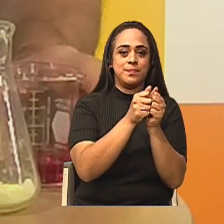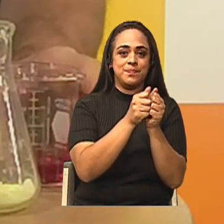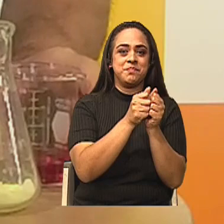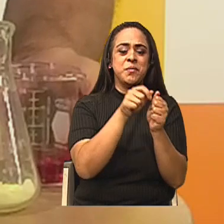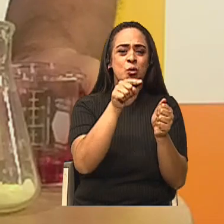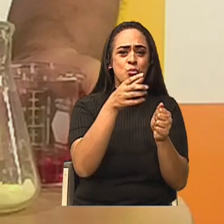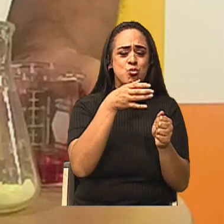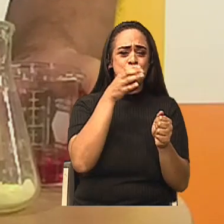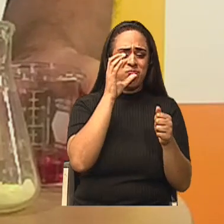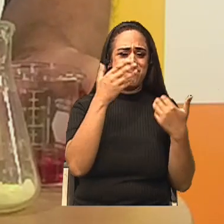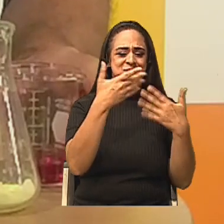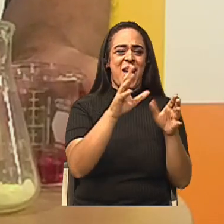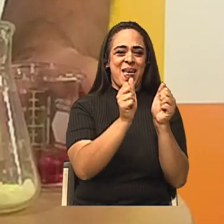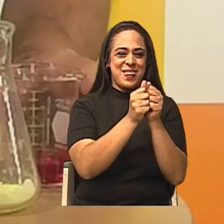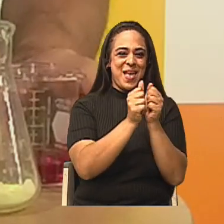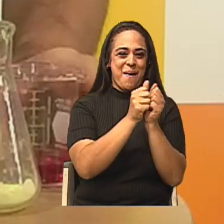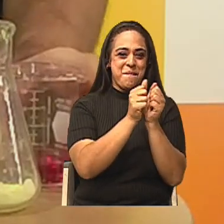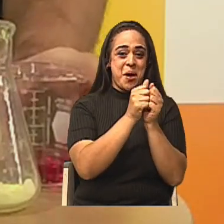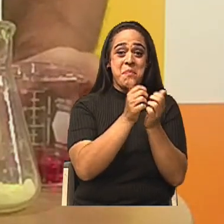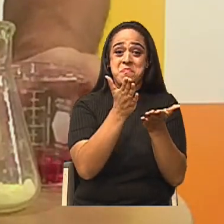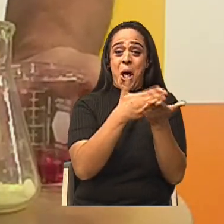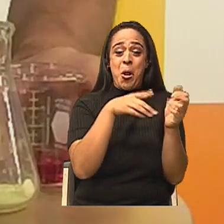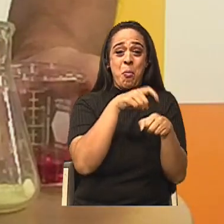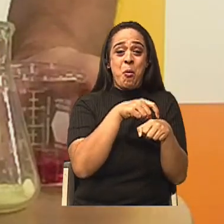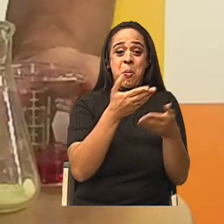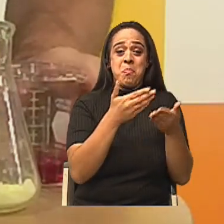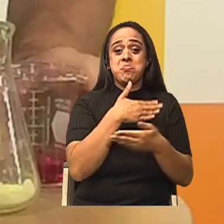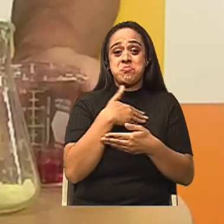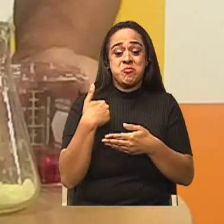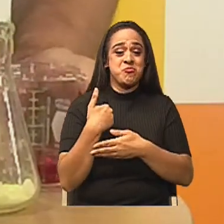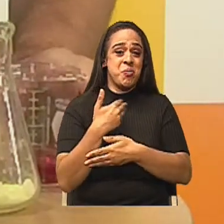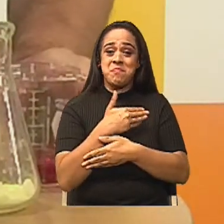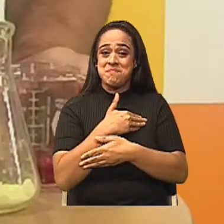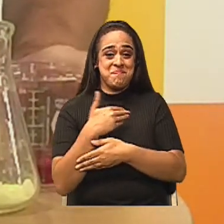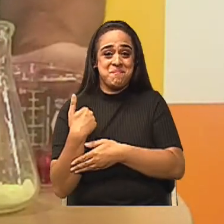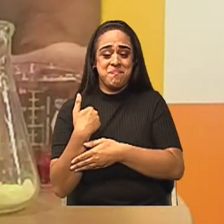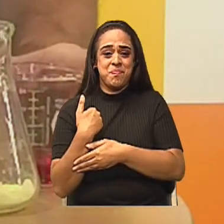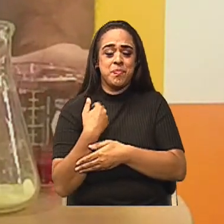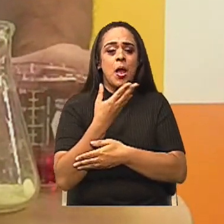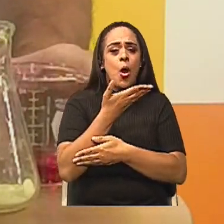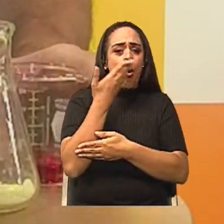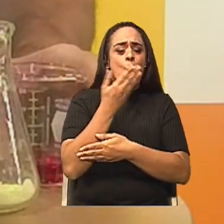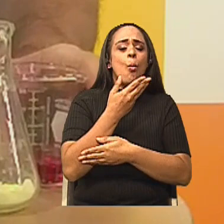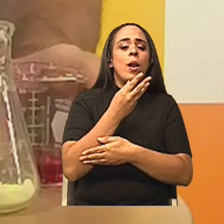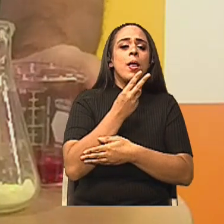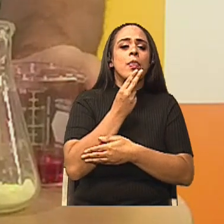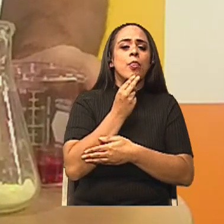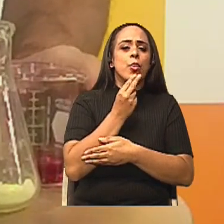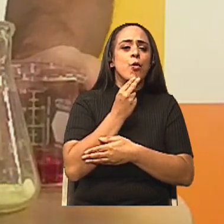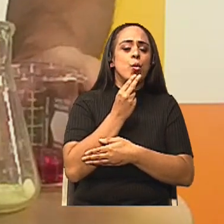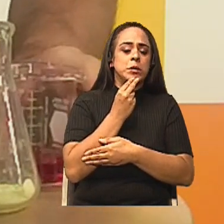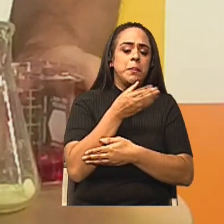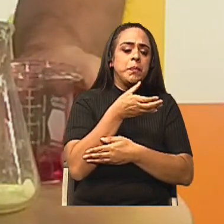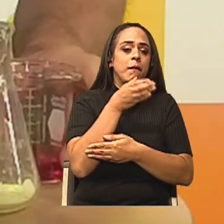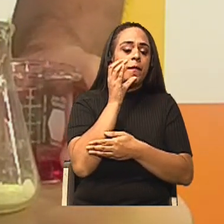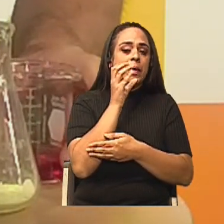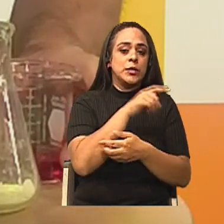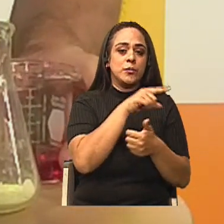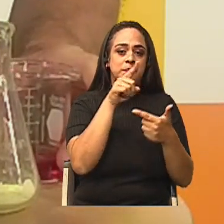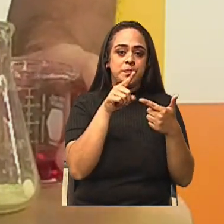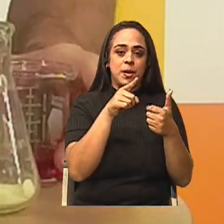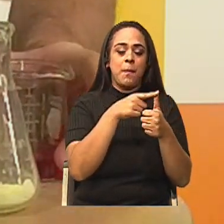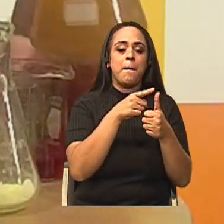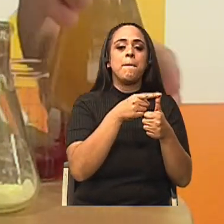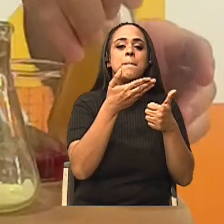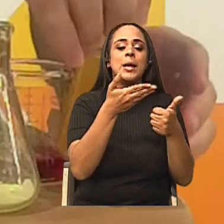Han tomado fresco de tamarindo en algún momento de su vida. Les gustará, no les gustará. Tiene un olor dulce. Es excelente, es un fresco. Y este es mi primer